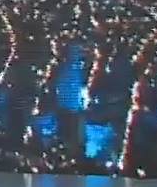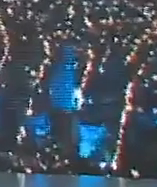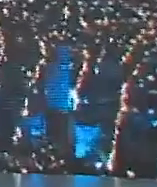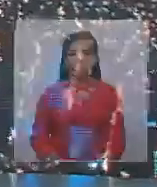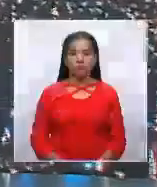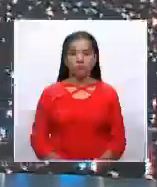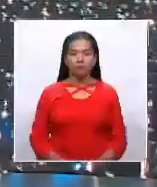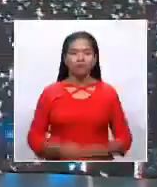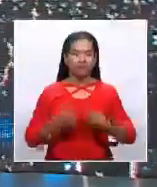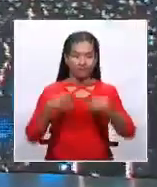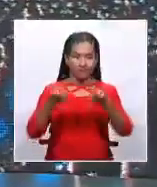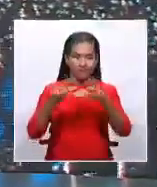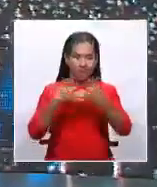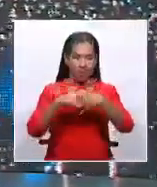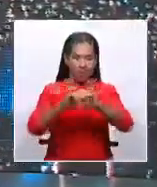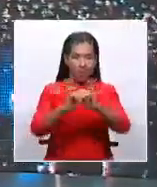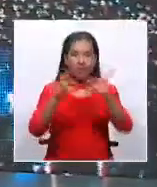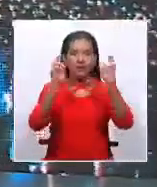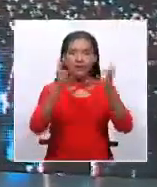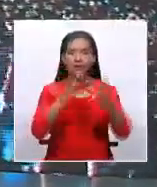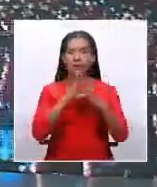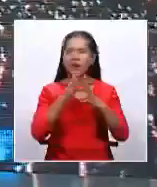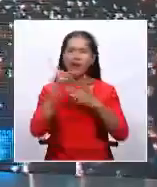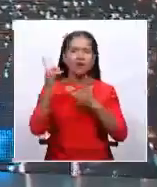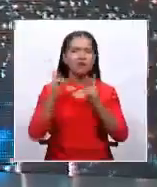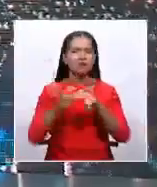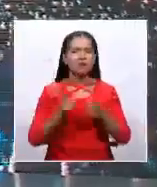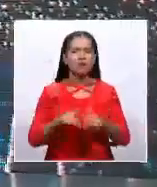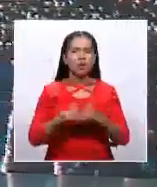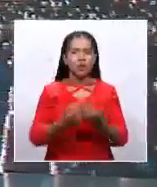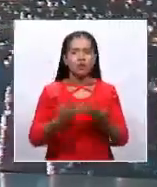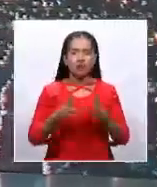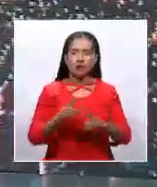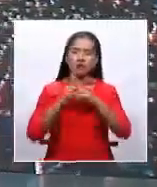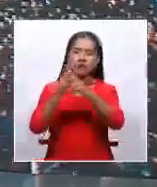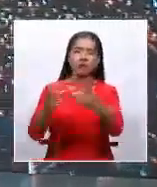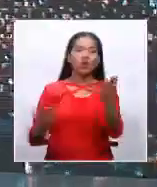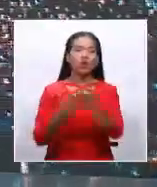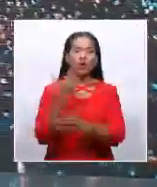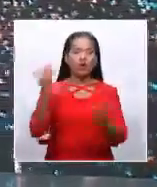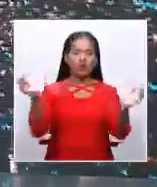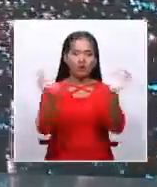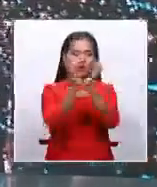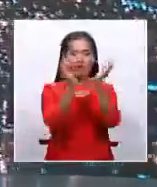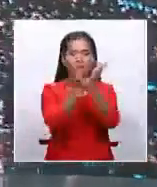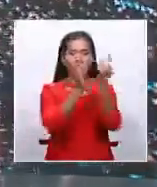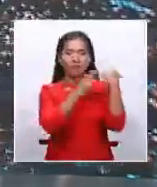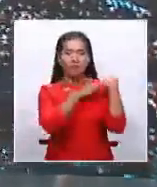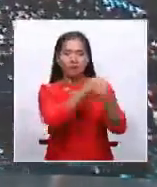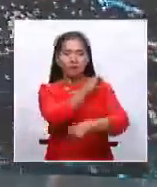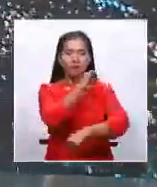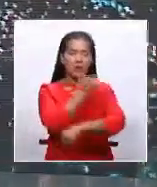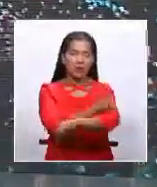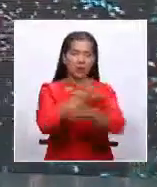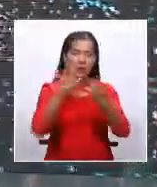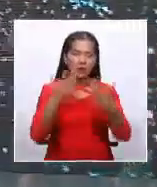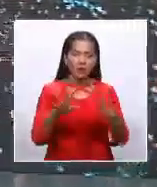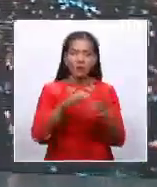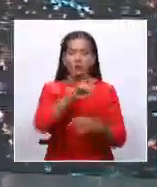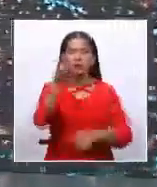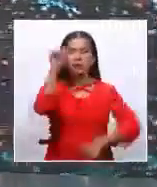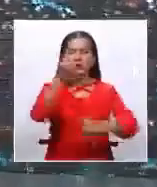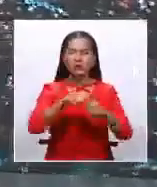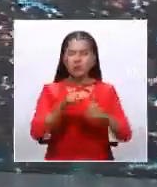Vamos a continuar entrando en detalles sobre este mismo tema, la designación de Pedro Francisco Calizaya como defensor del pueblo. Recordemos de que